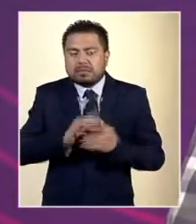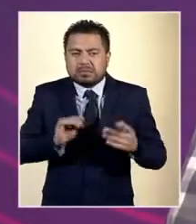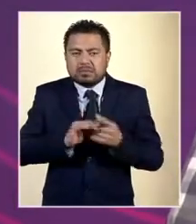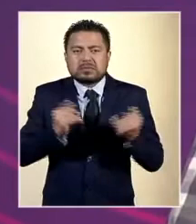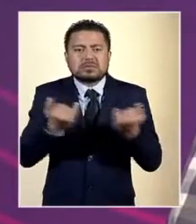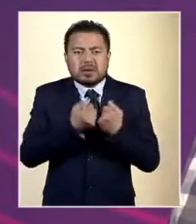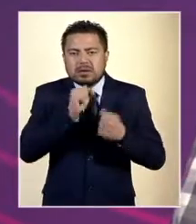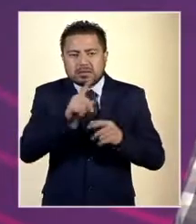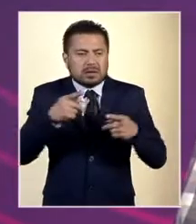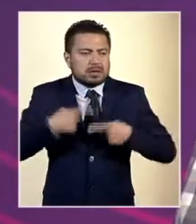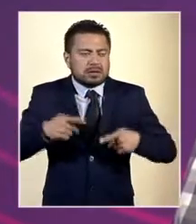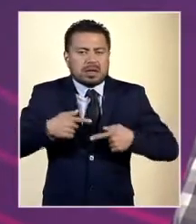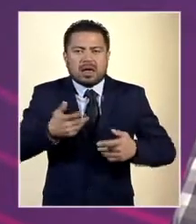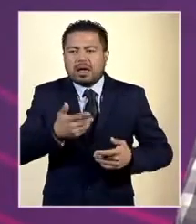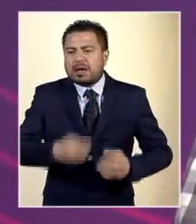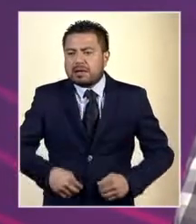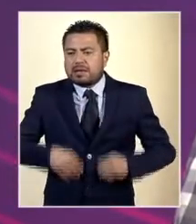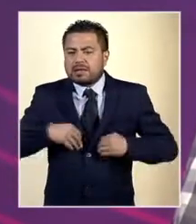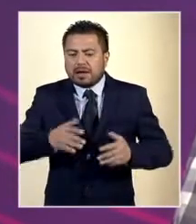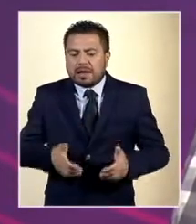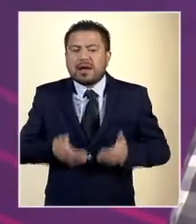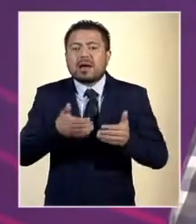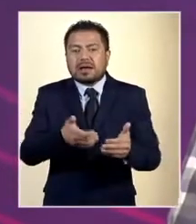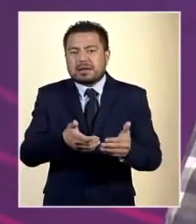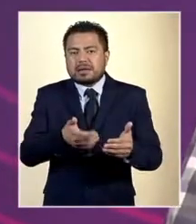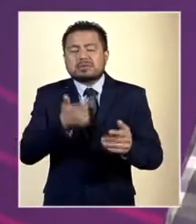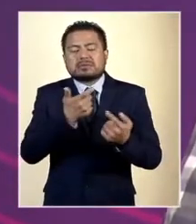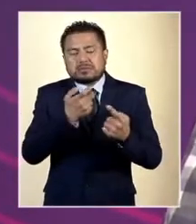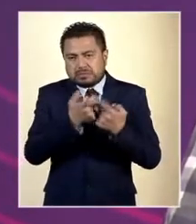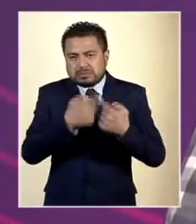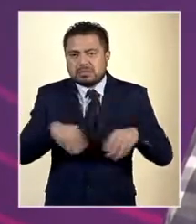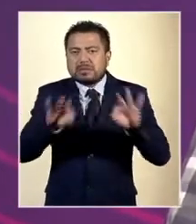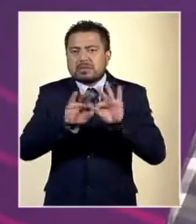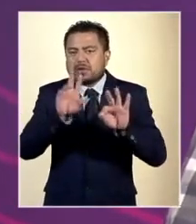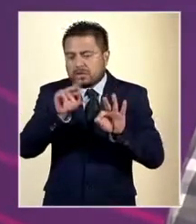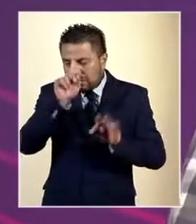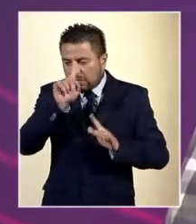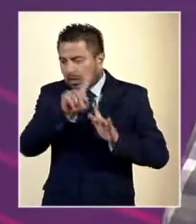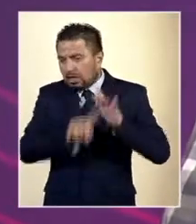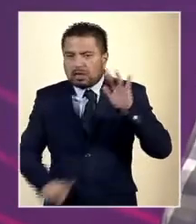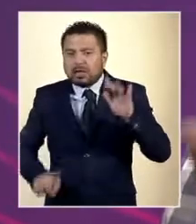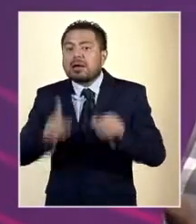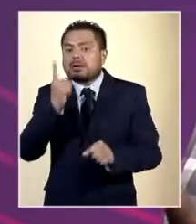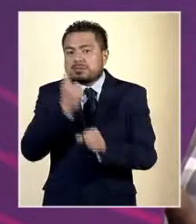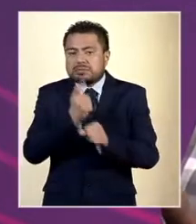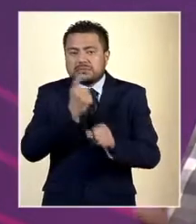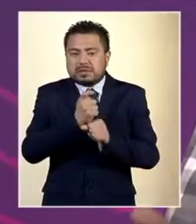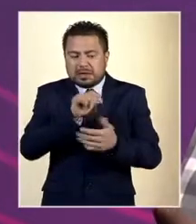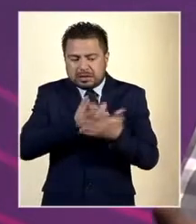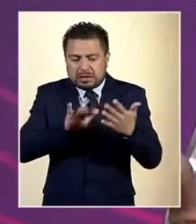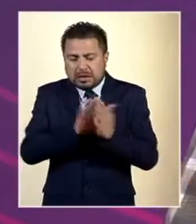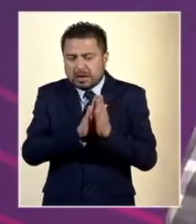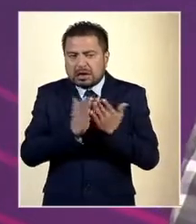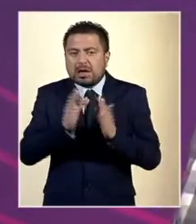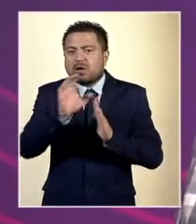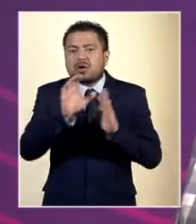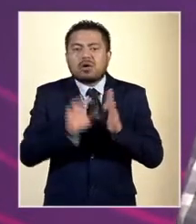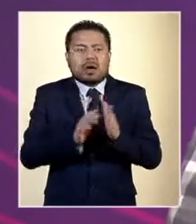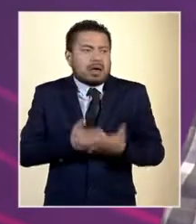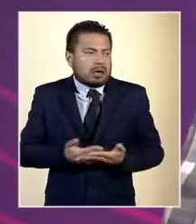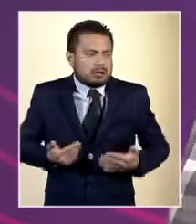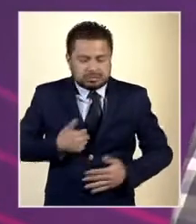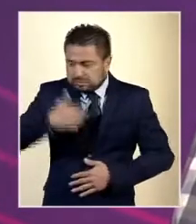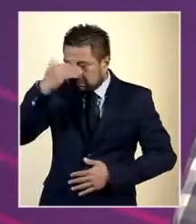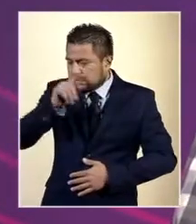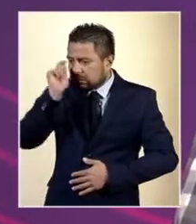de personas en situación de calle. Creo que eso es como importante que no lo perdamos de vista porque es como el primer texto constitucional hasta donde yo